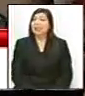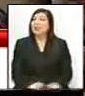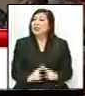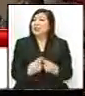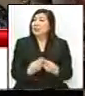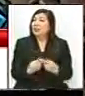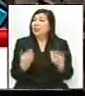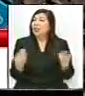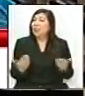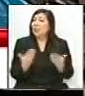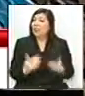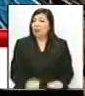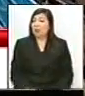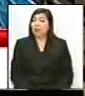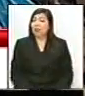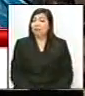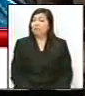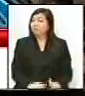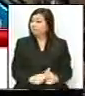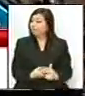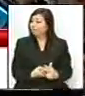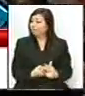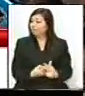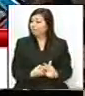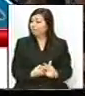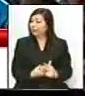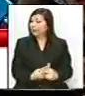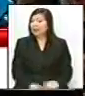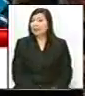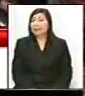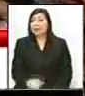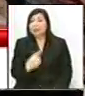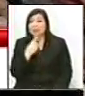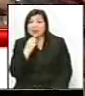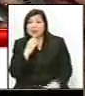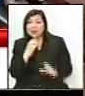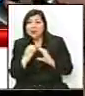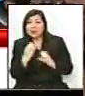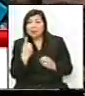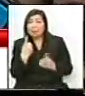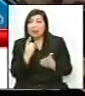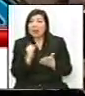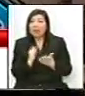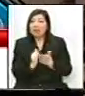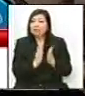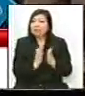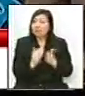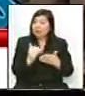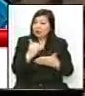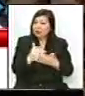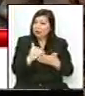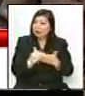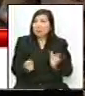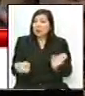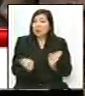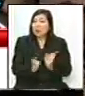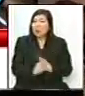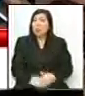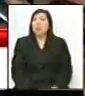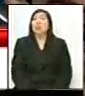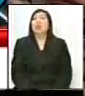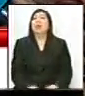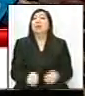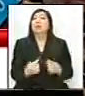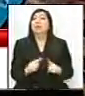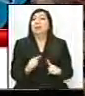reunión en donde hemos iniciado, digamos, las conversaciones para armar una agenda en conjunto, una agenda que